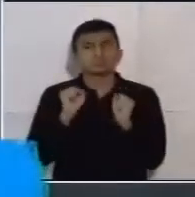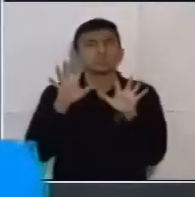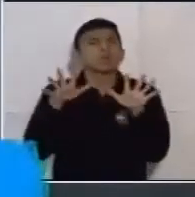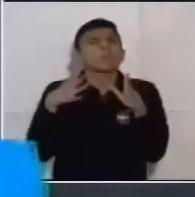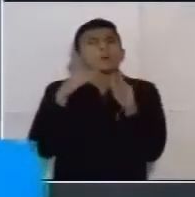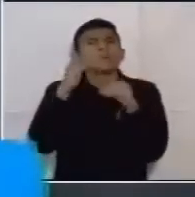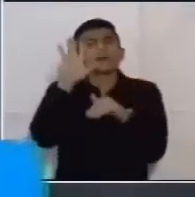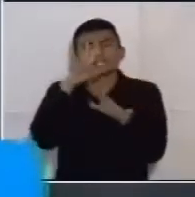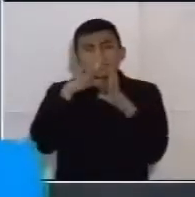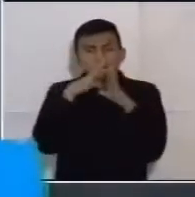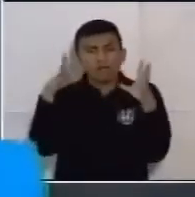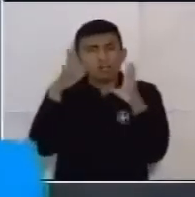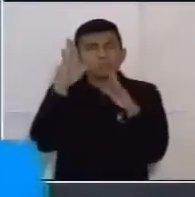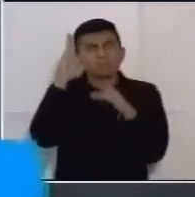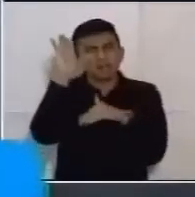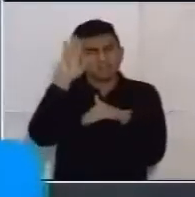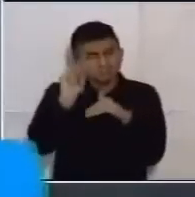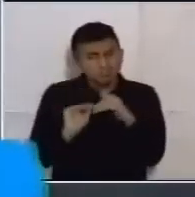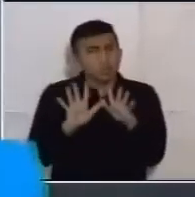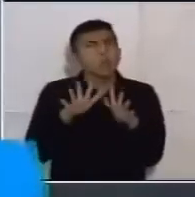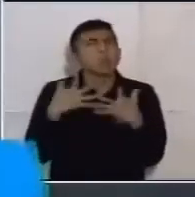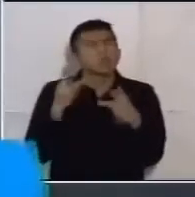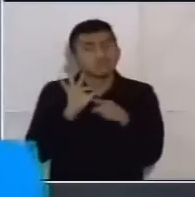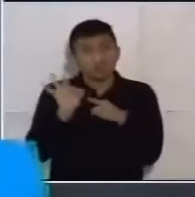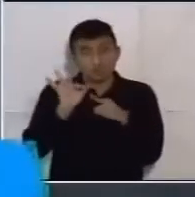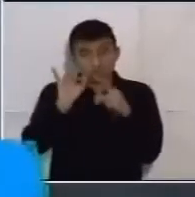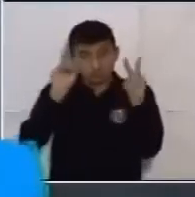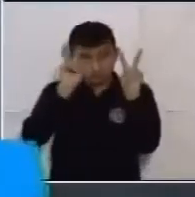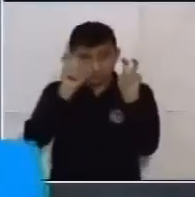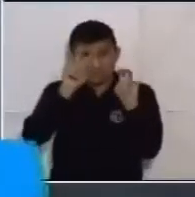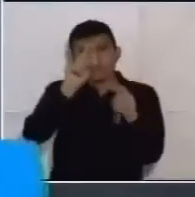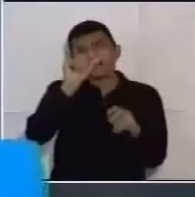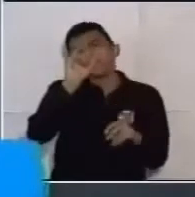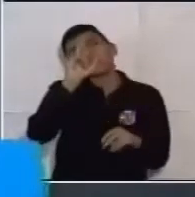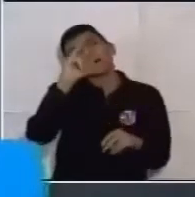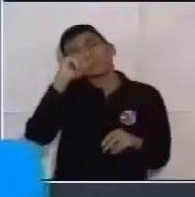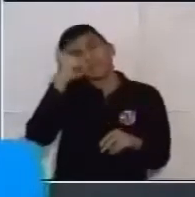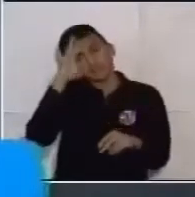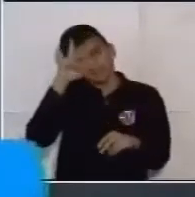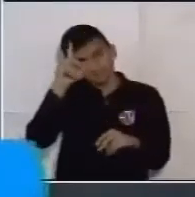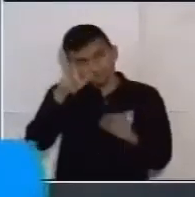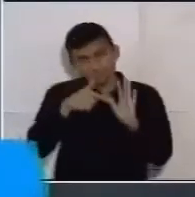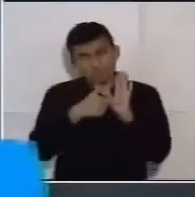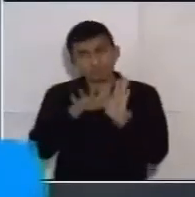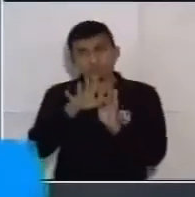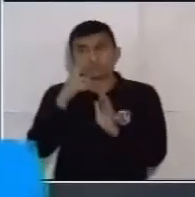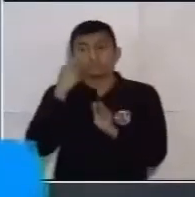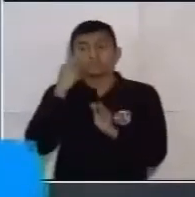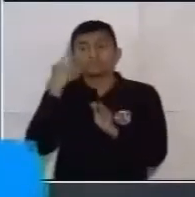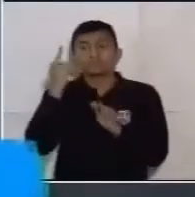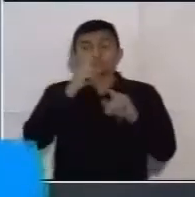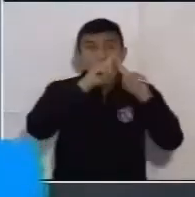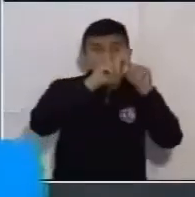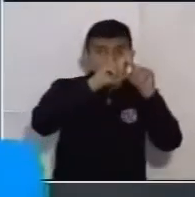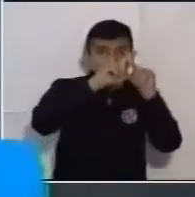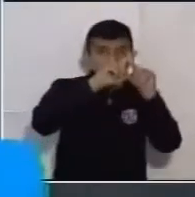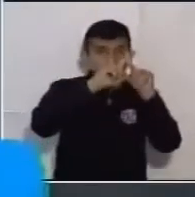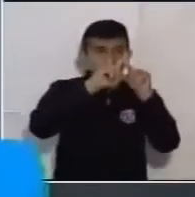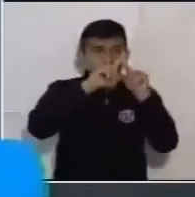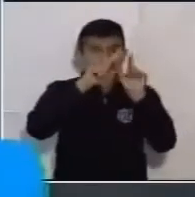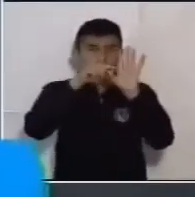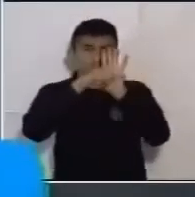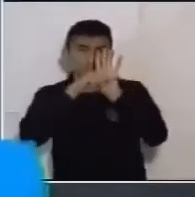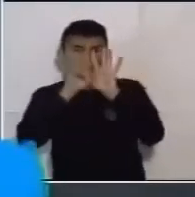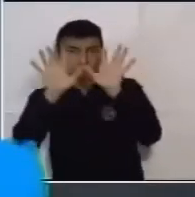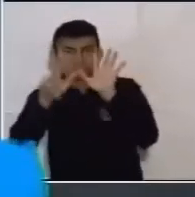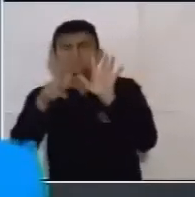cuál es más pequeña, pero en función de una variable, ¿sí? Que sería x. Tengo entonces x y tengo x menos 10.